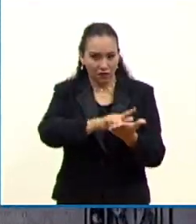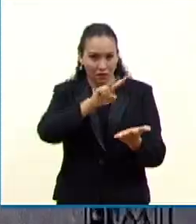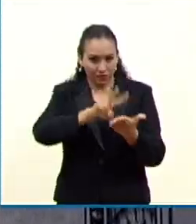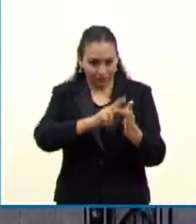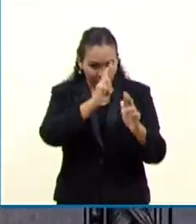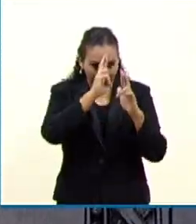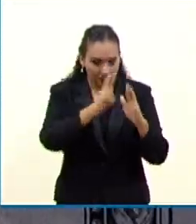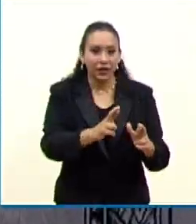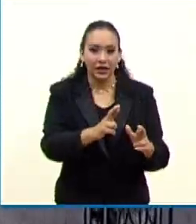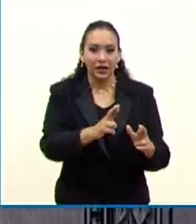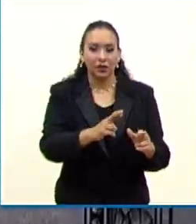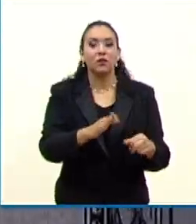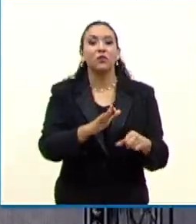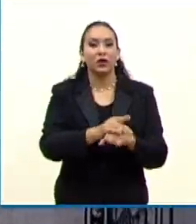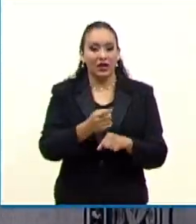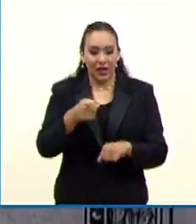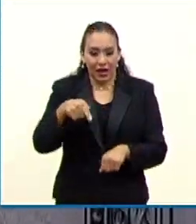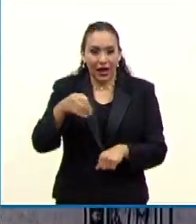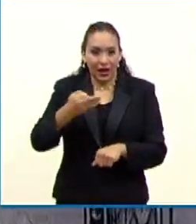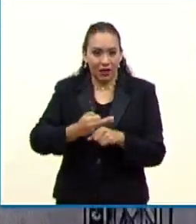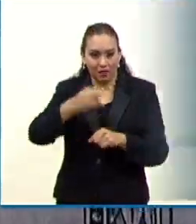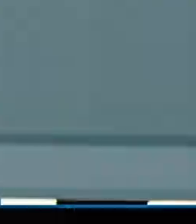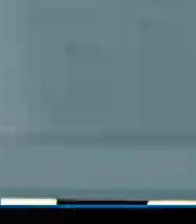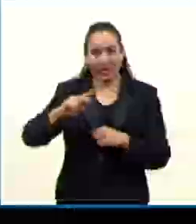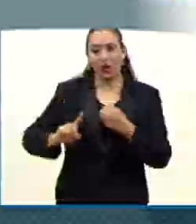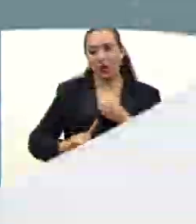mexicano en momentos oscuros para el país.